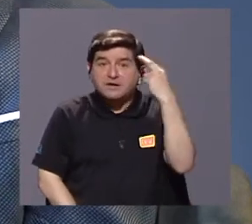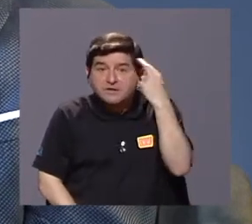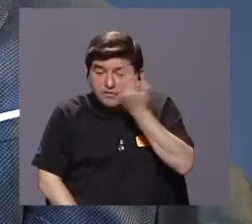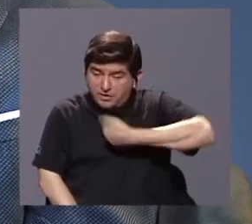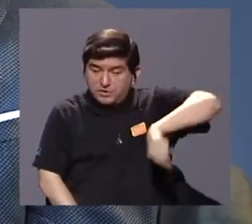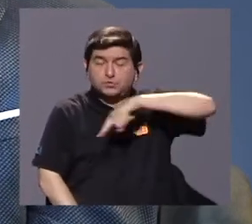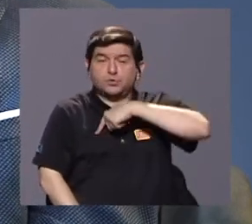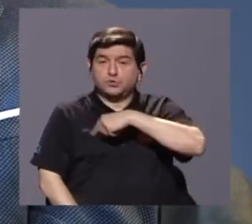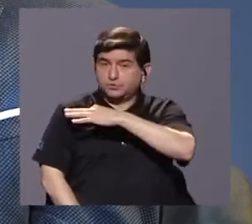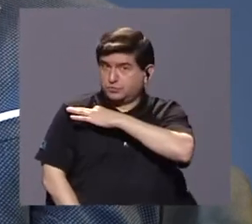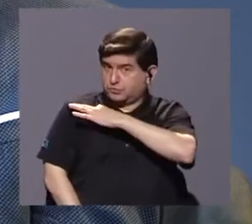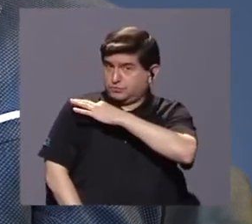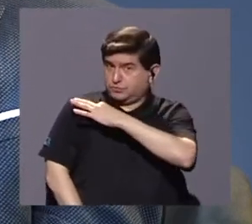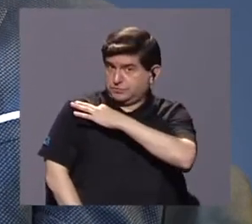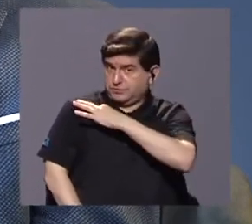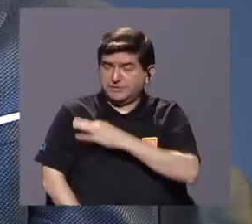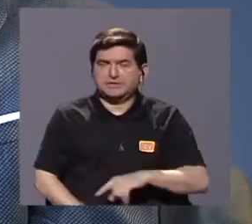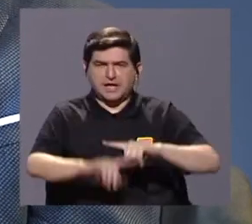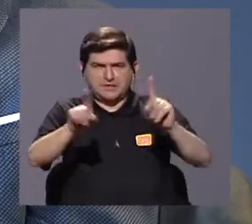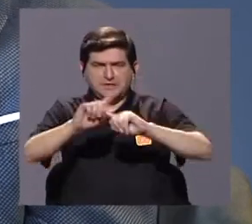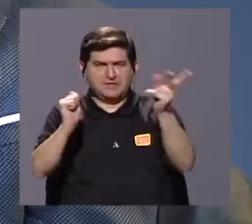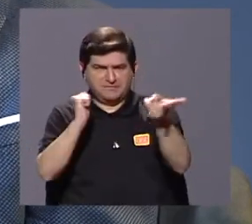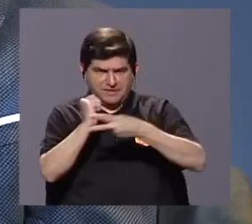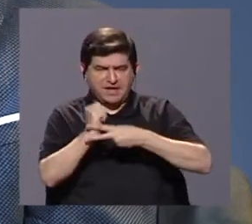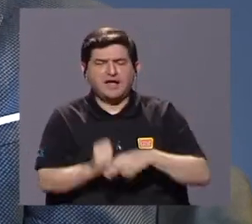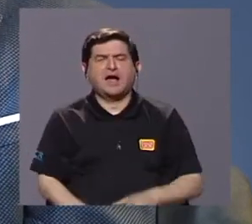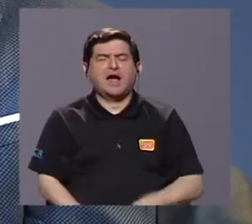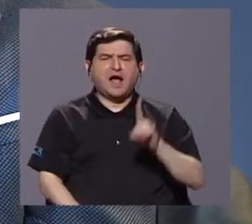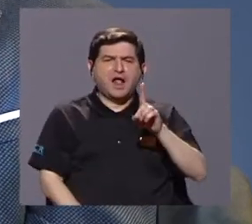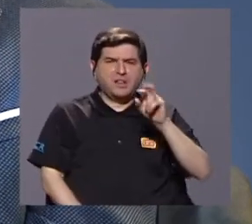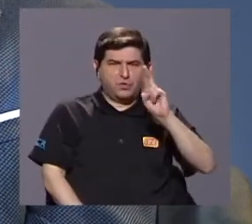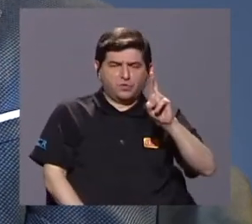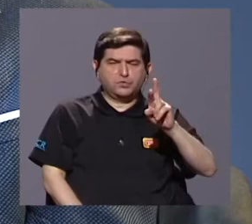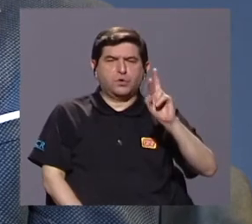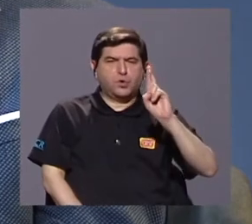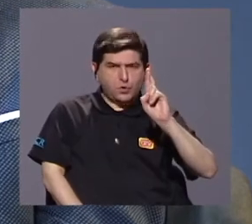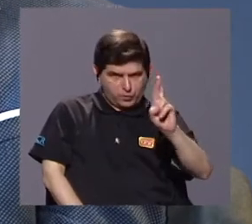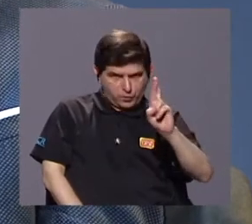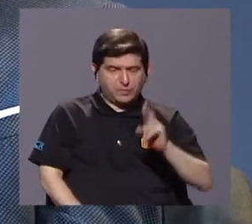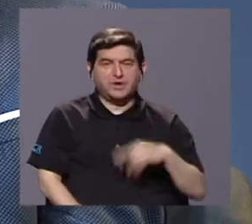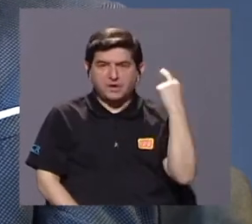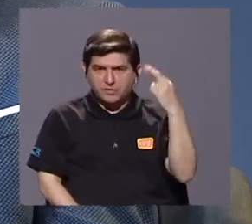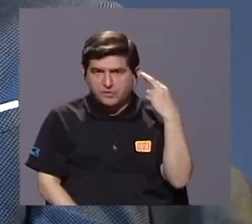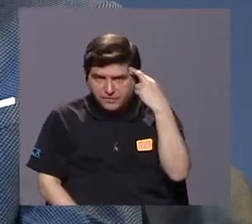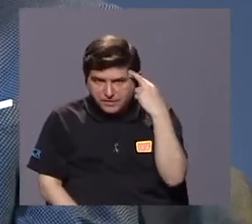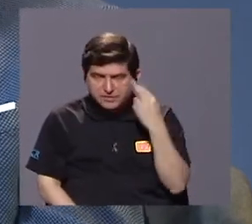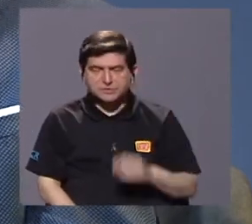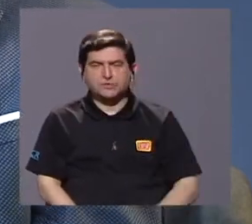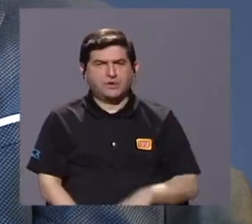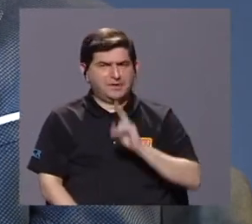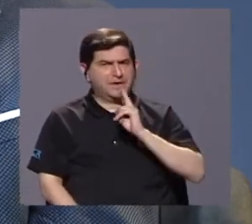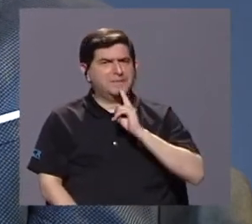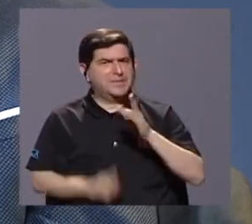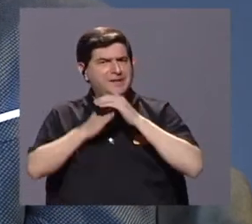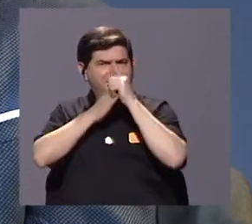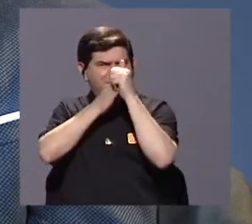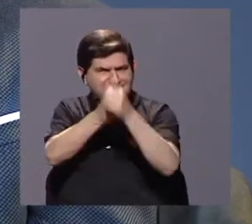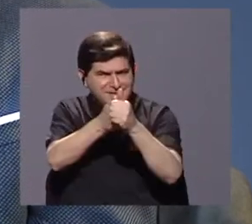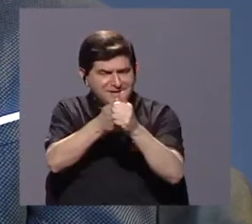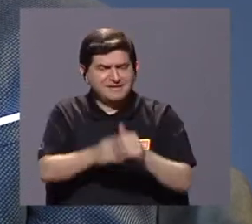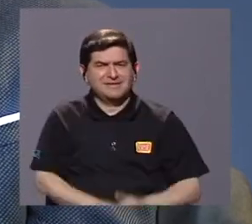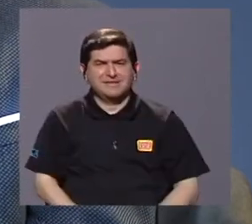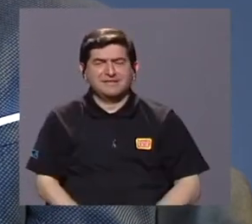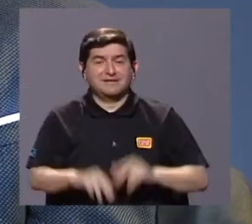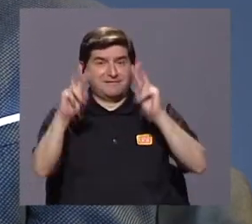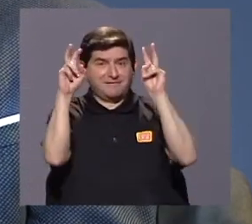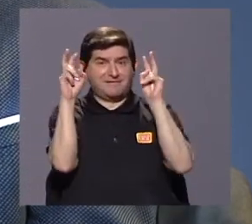hemos invitado en muchas ocasiones al doctor Romero es porque ha sido verdaderamente un líder en